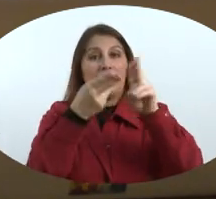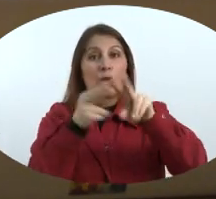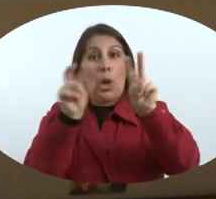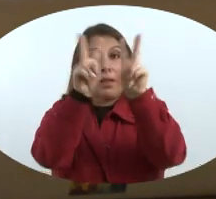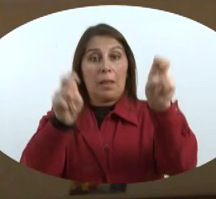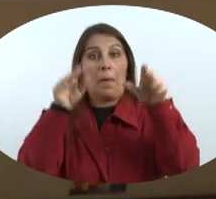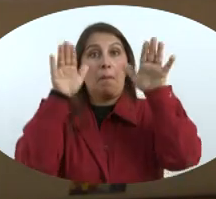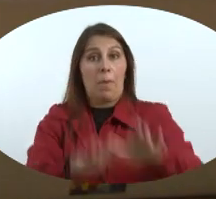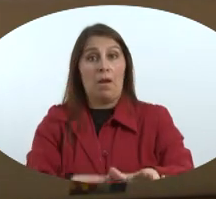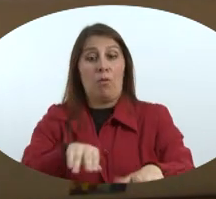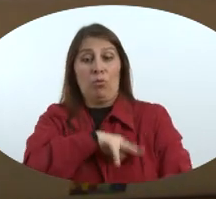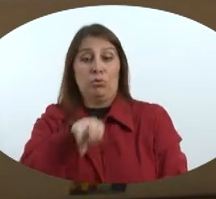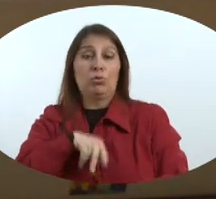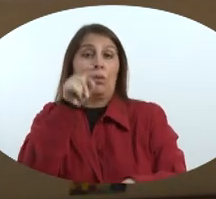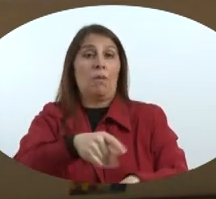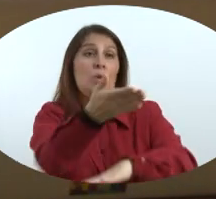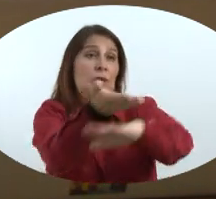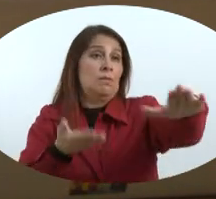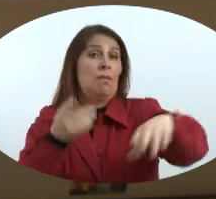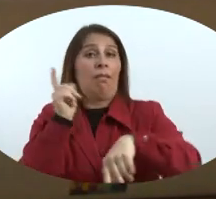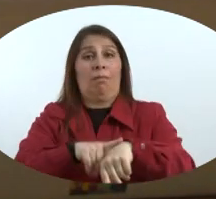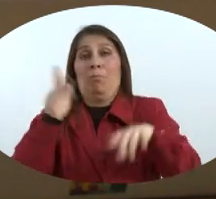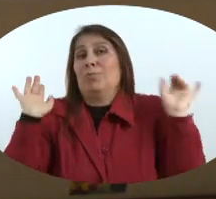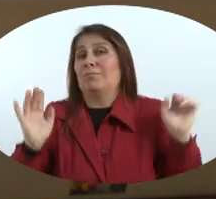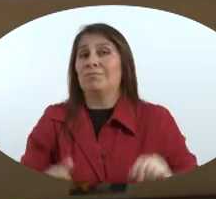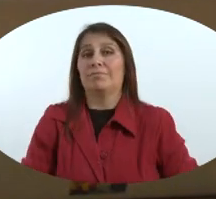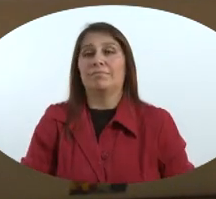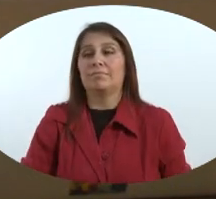que ella es como tarea de nosotros exigir las